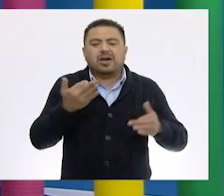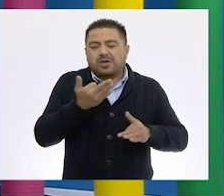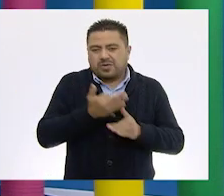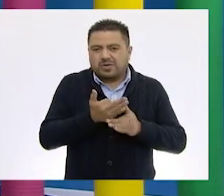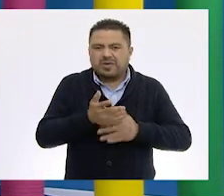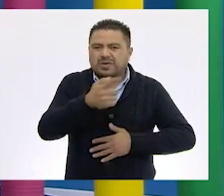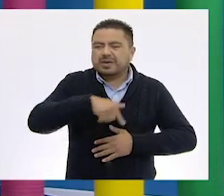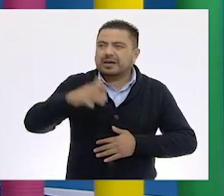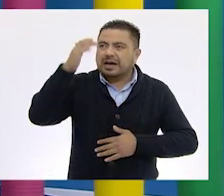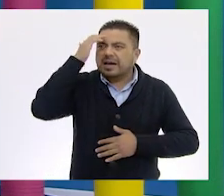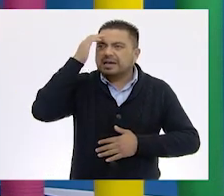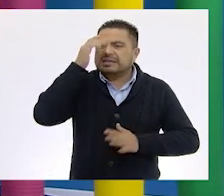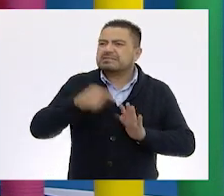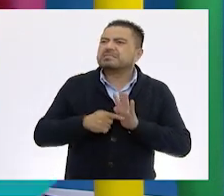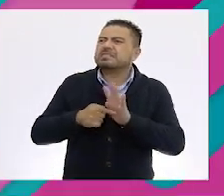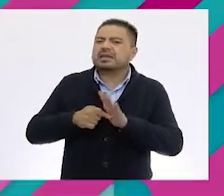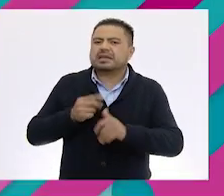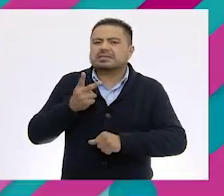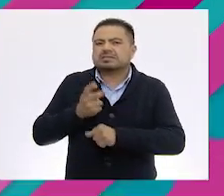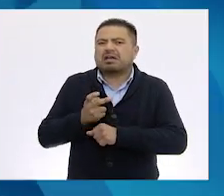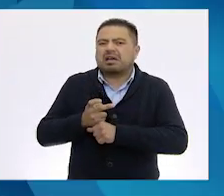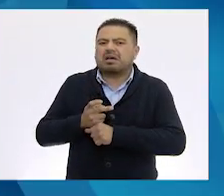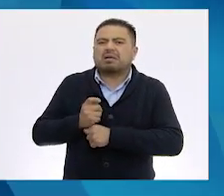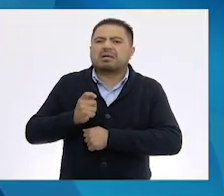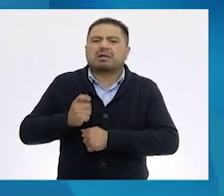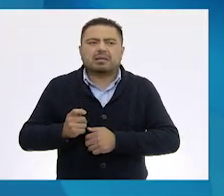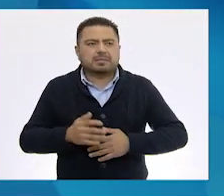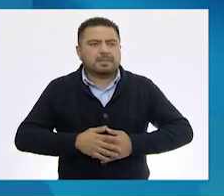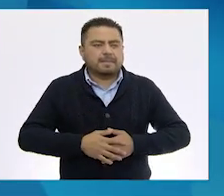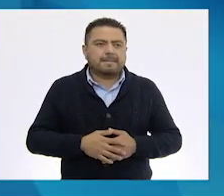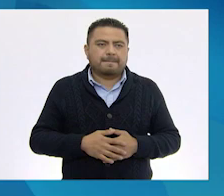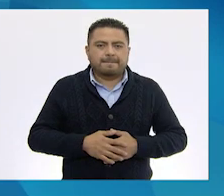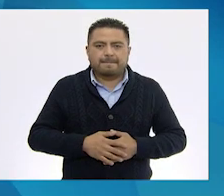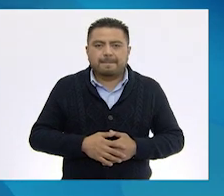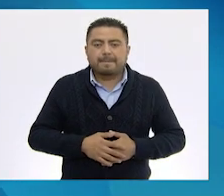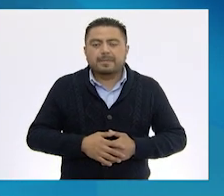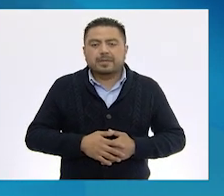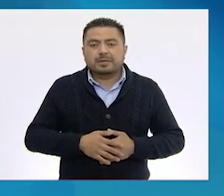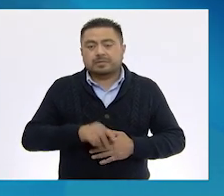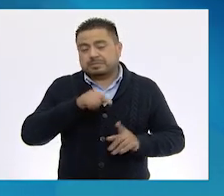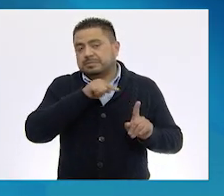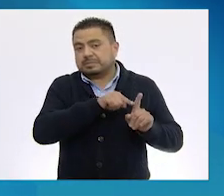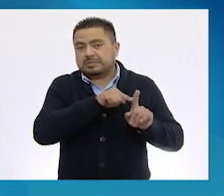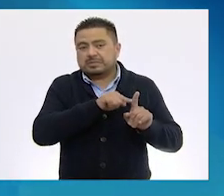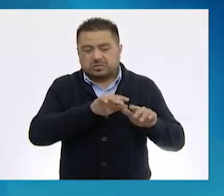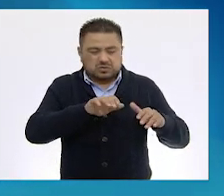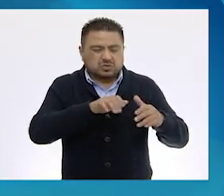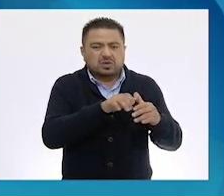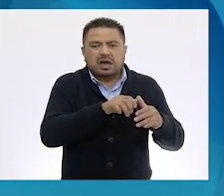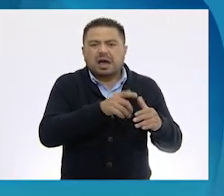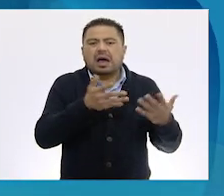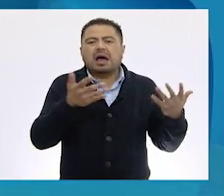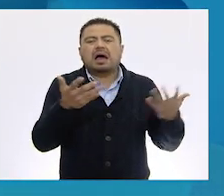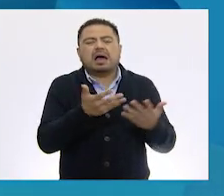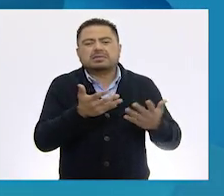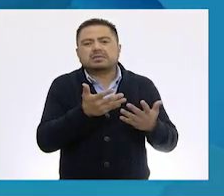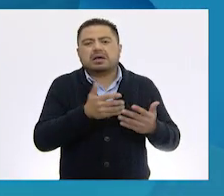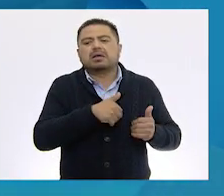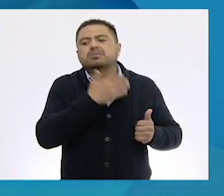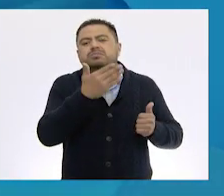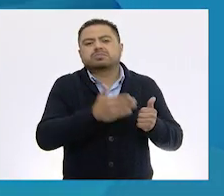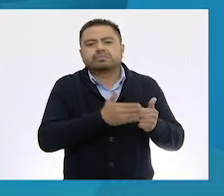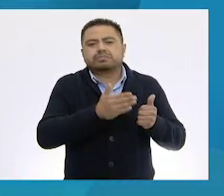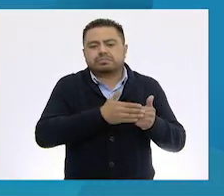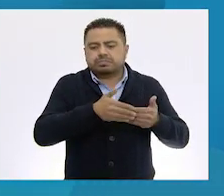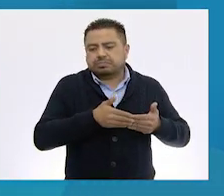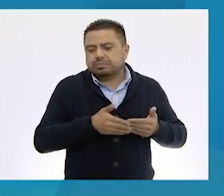vayamos a conocer las fuentes secundarias. Las fuentes secundarias son aquellas que han sido hechas